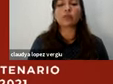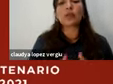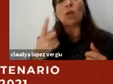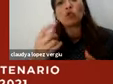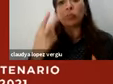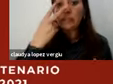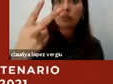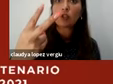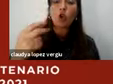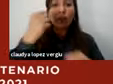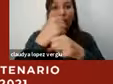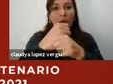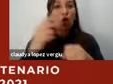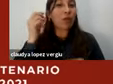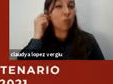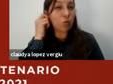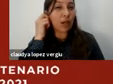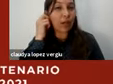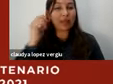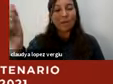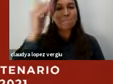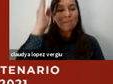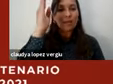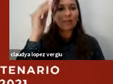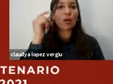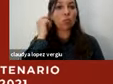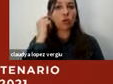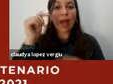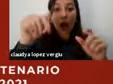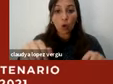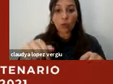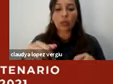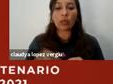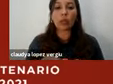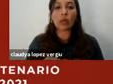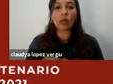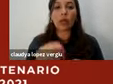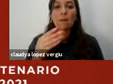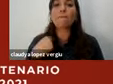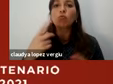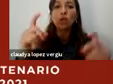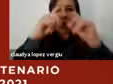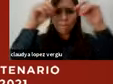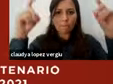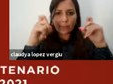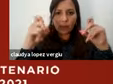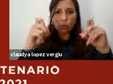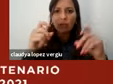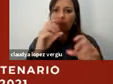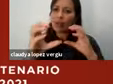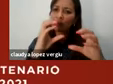de trabajos con mujeres o liderados por mujeres. Y ahora vamos a dar pase a las preguntas del público que nos